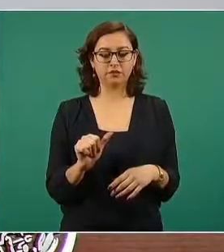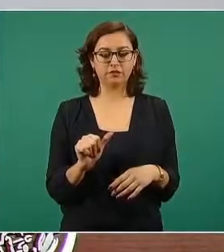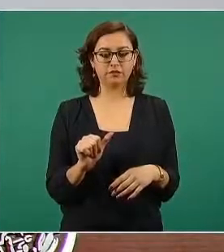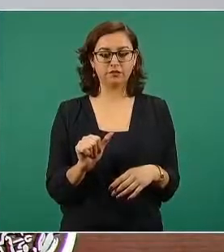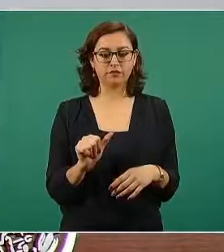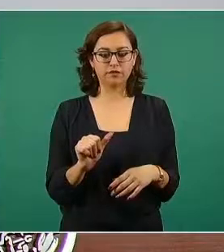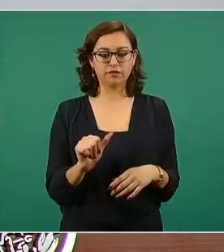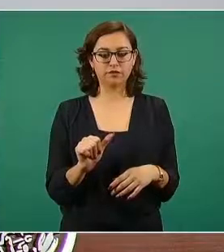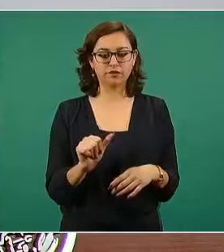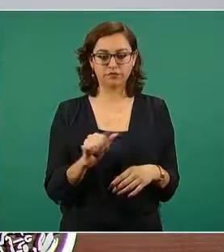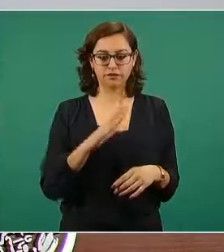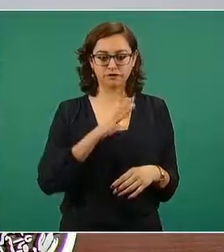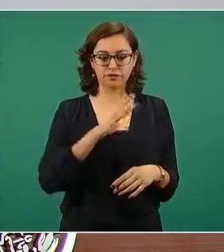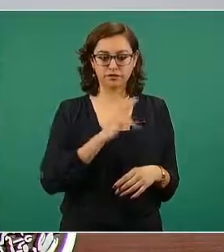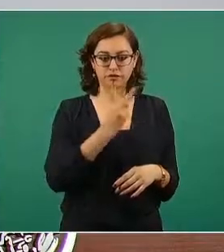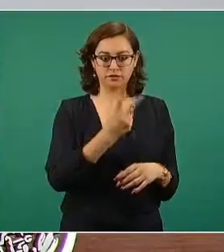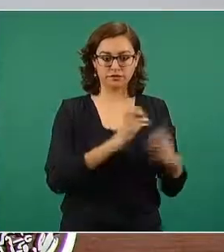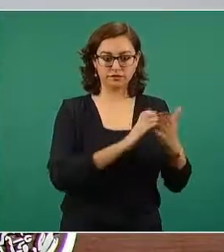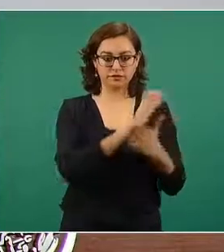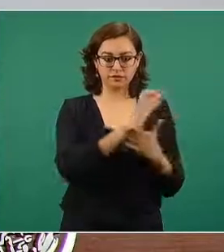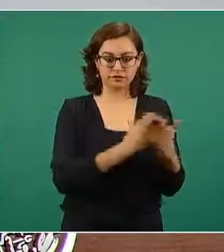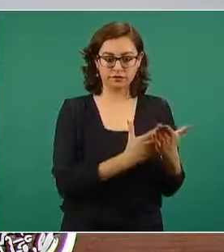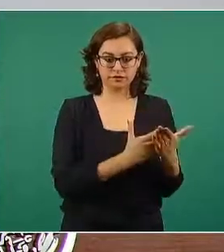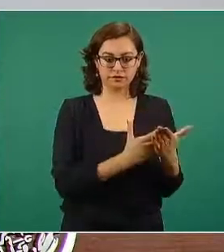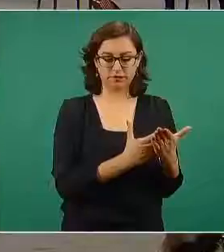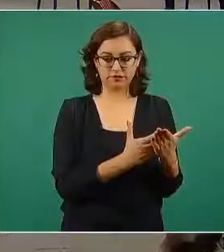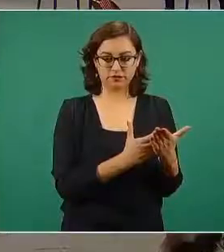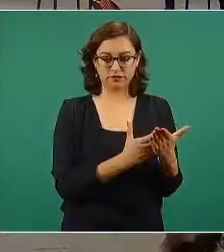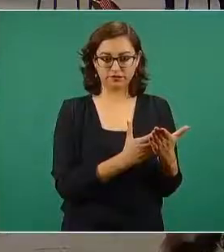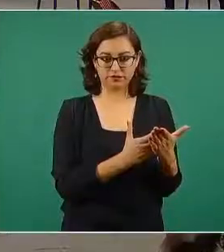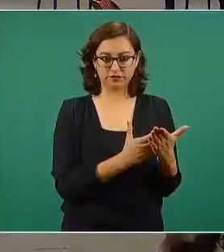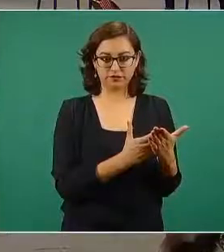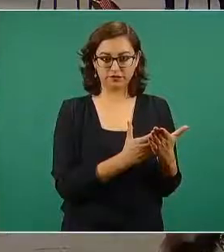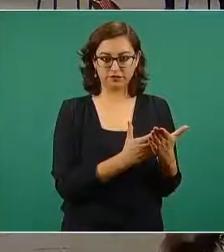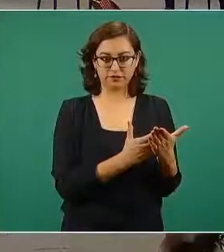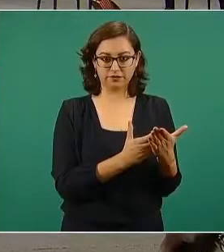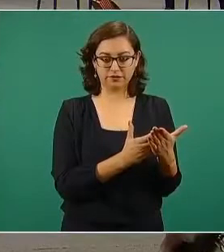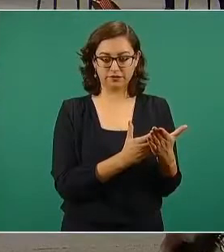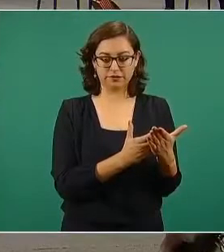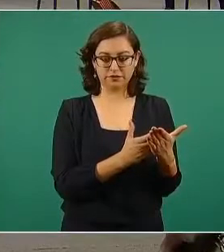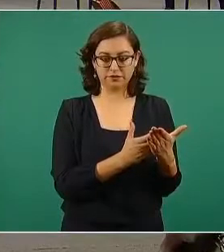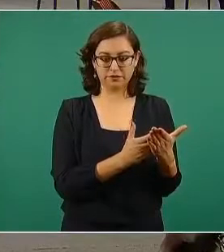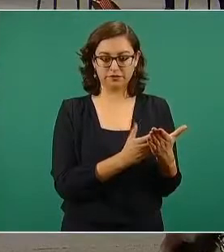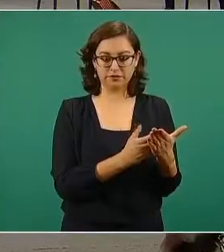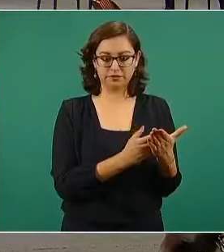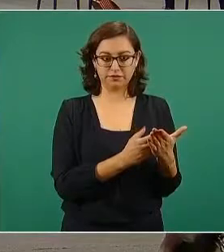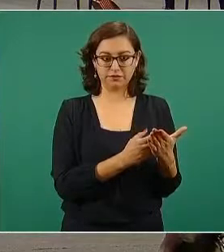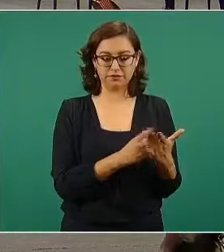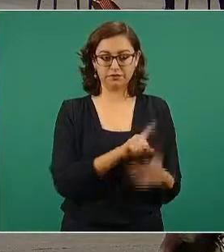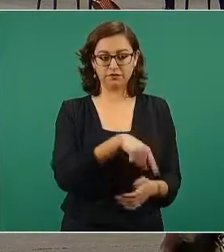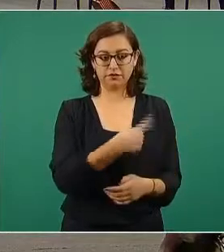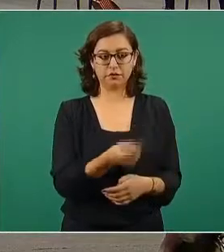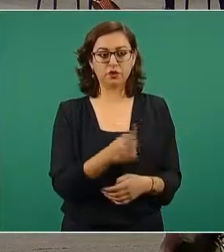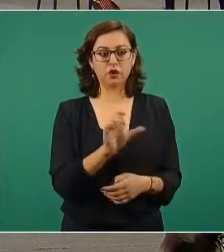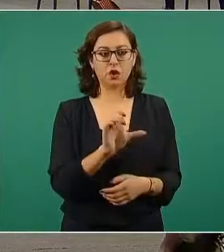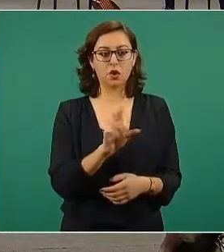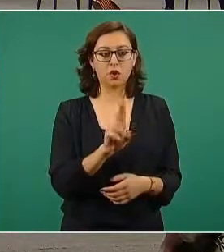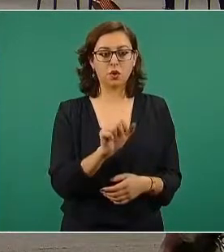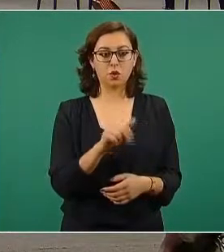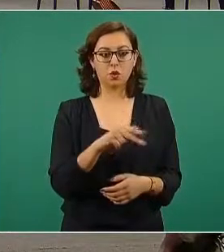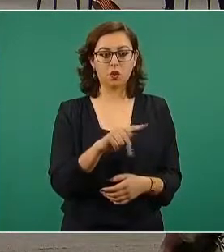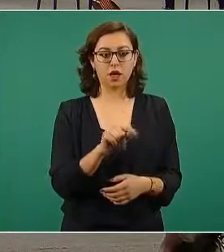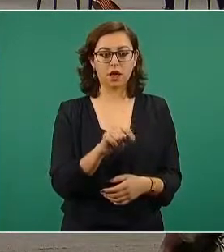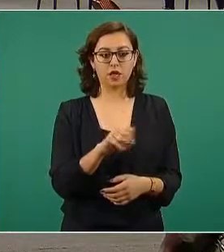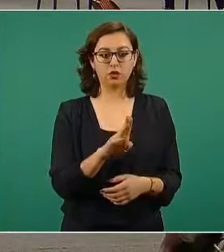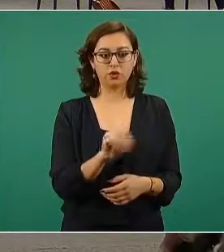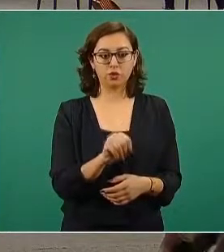tiene 2 contratos y le compró a Exi Quantum.